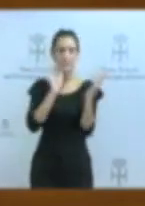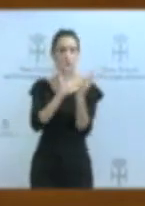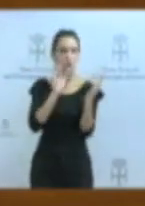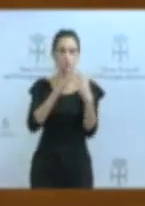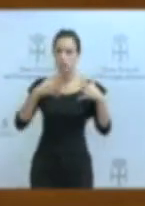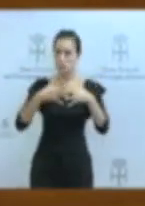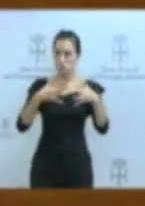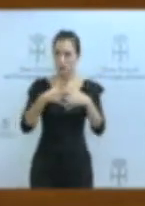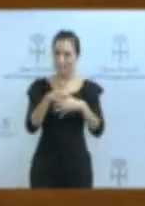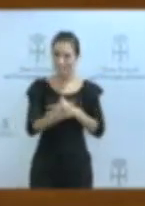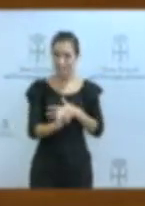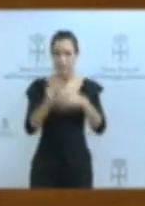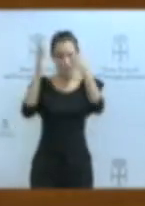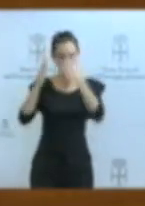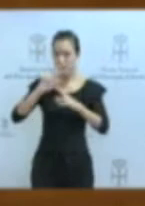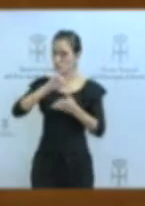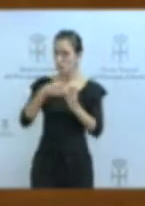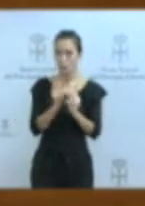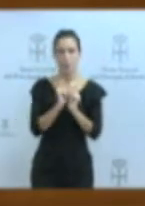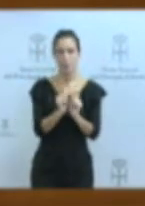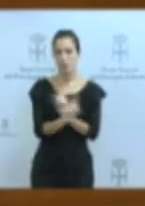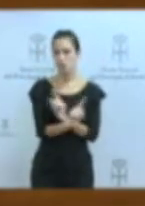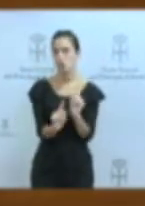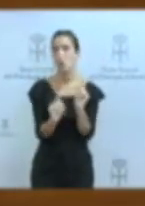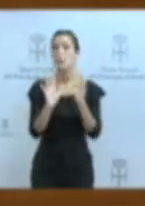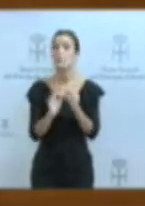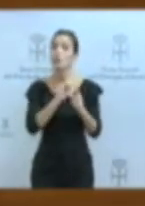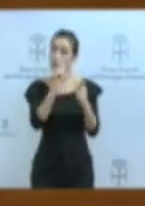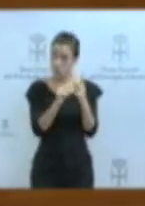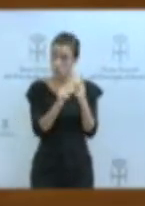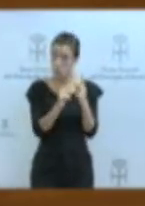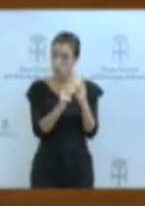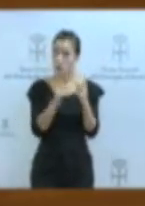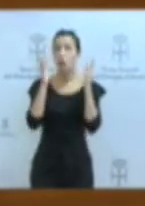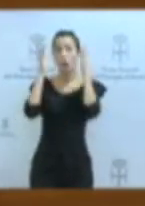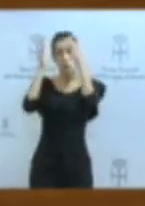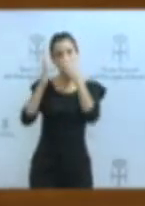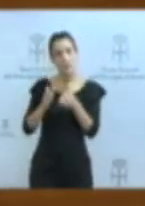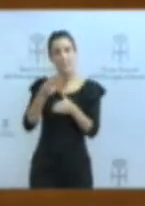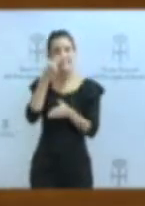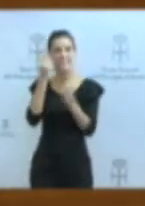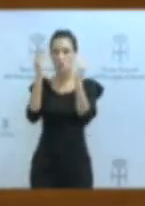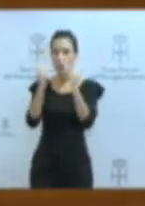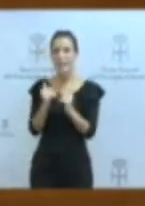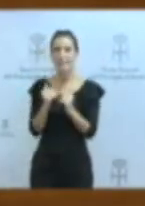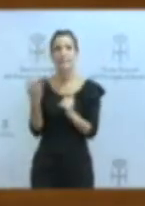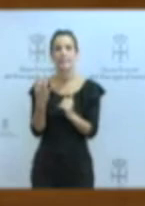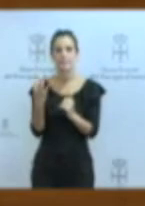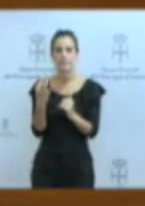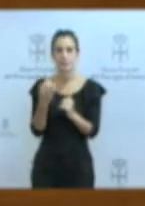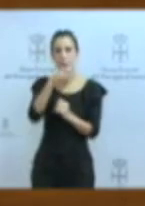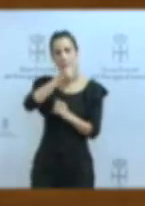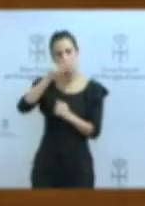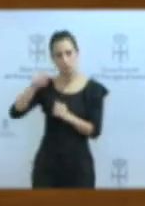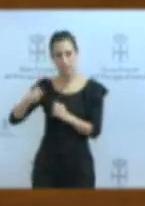solución. Pero segundo, que ustedes no tienen ningún interés en que las personas, en concreto, emigradas,